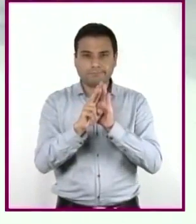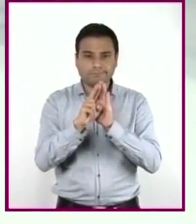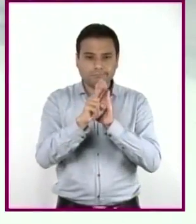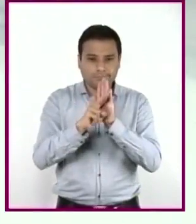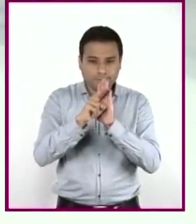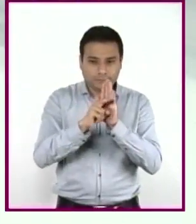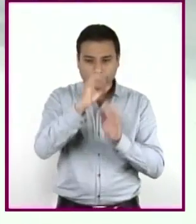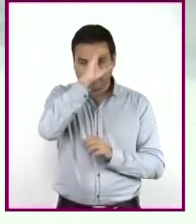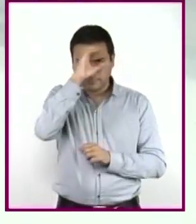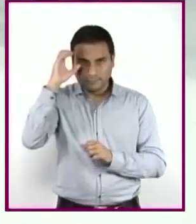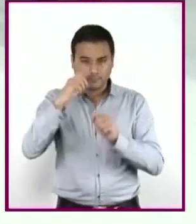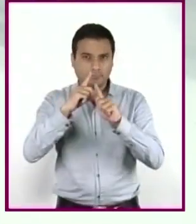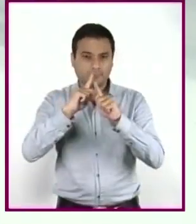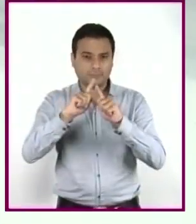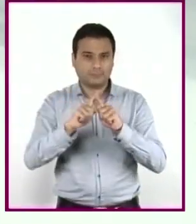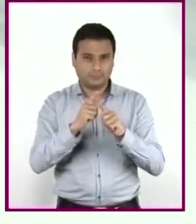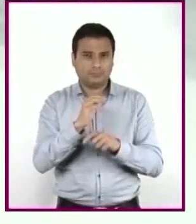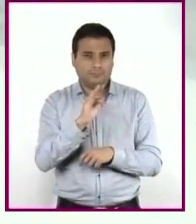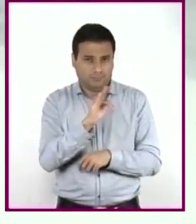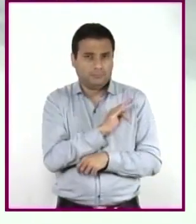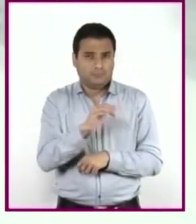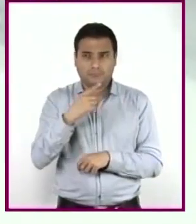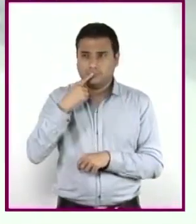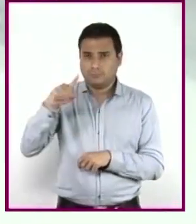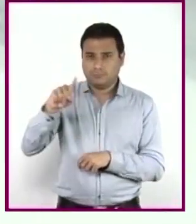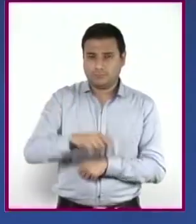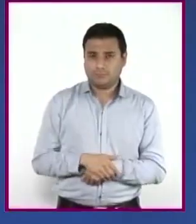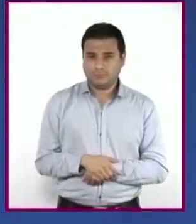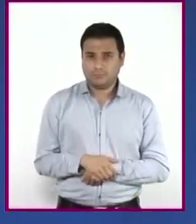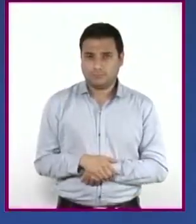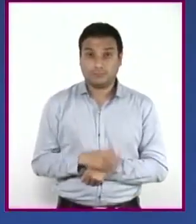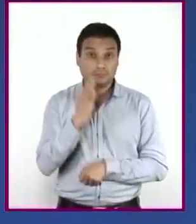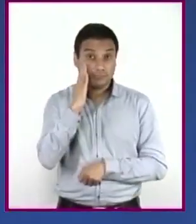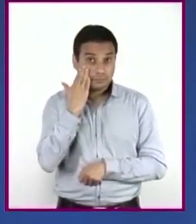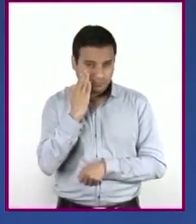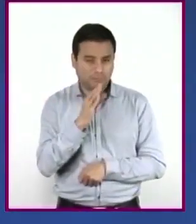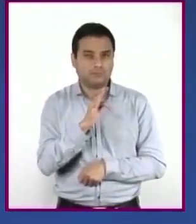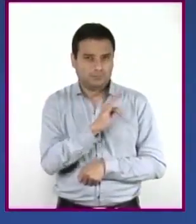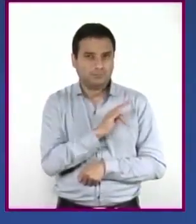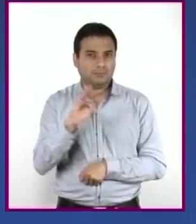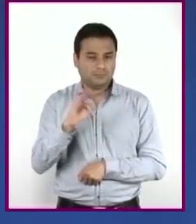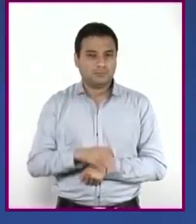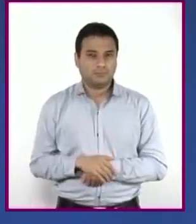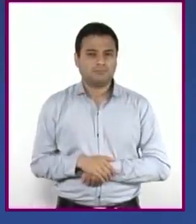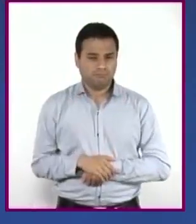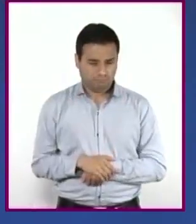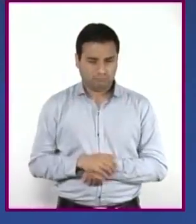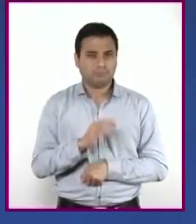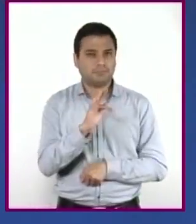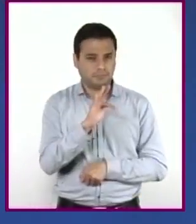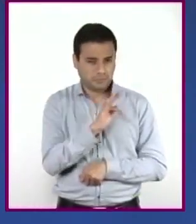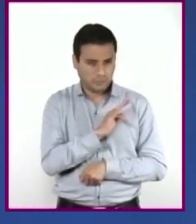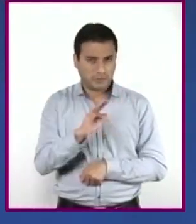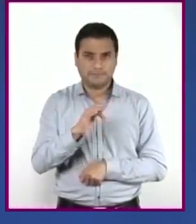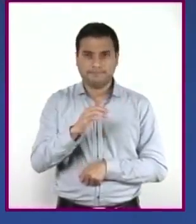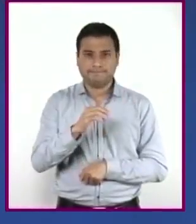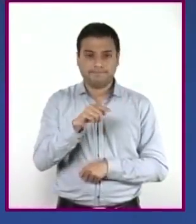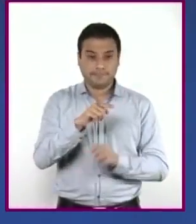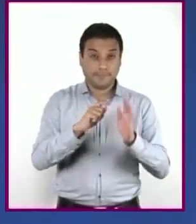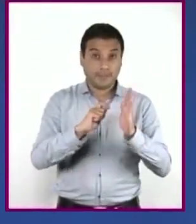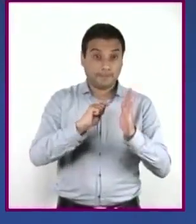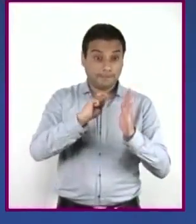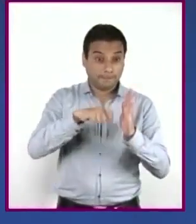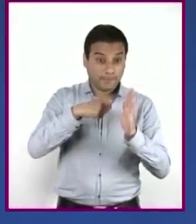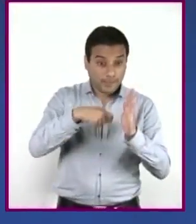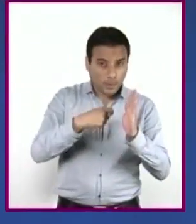fotos tienen esa posibilidad, ¿no? Sobre todo en Facebook. Sí, hay. Se puede reportar el video o la